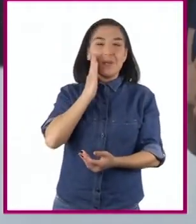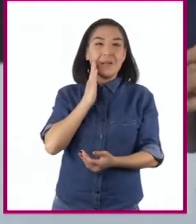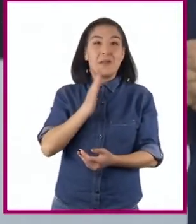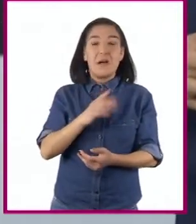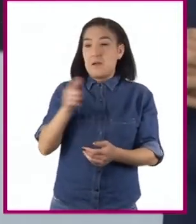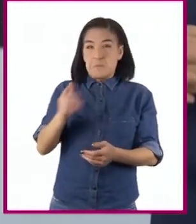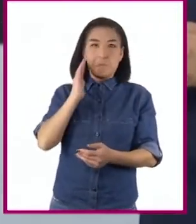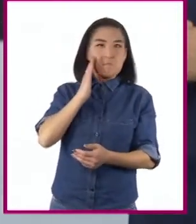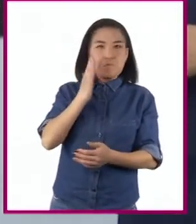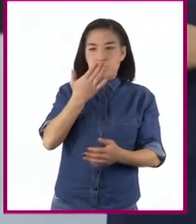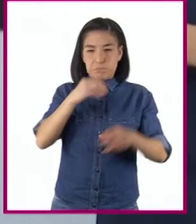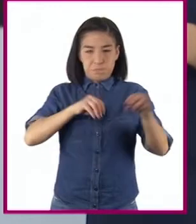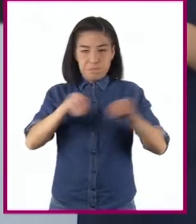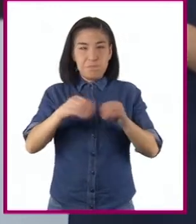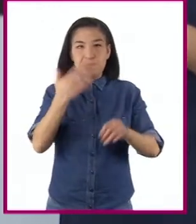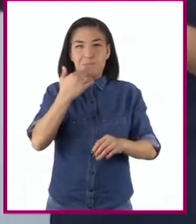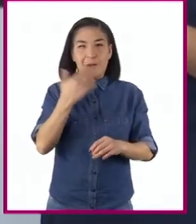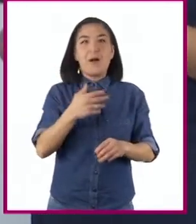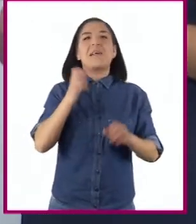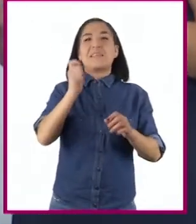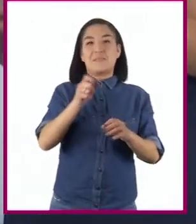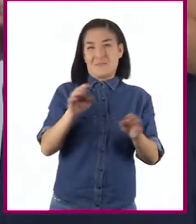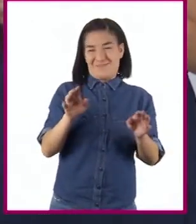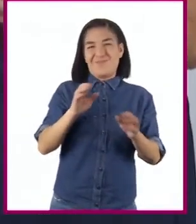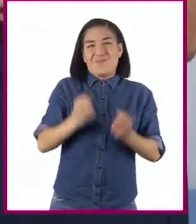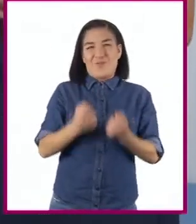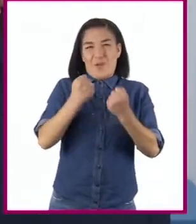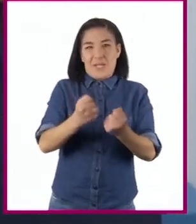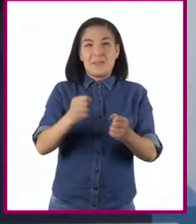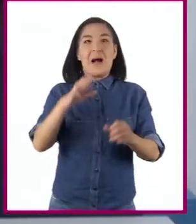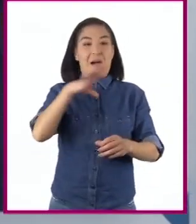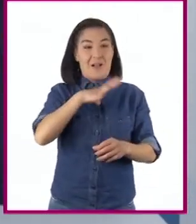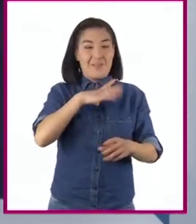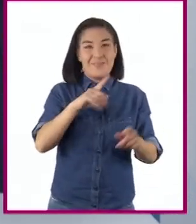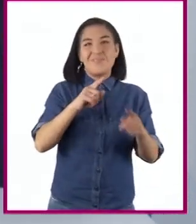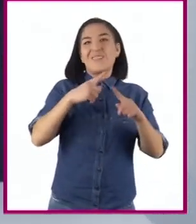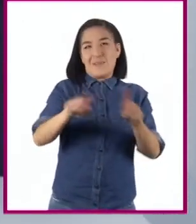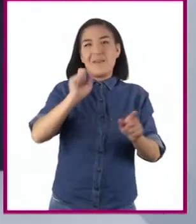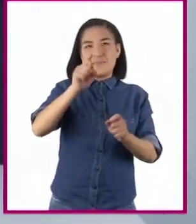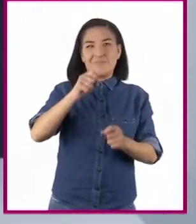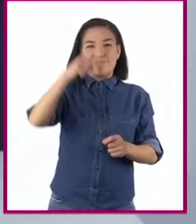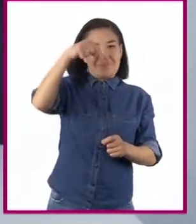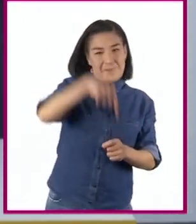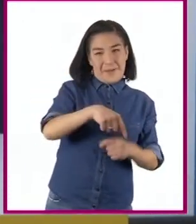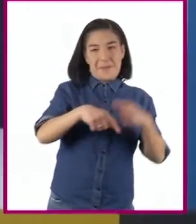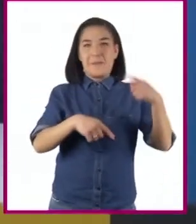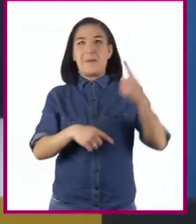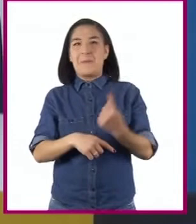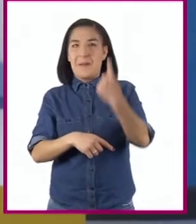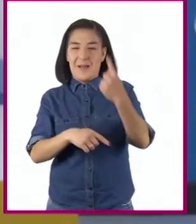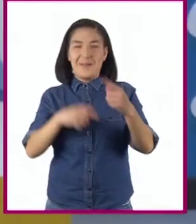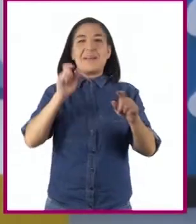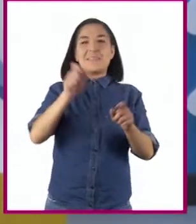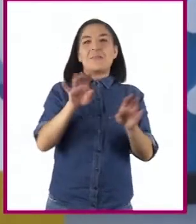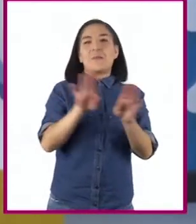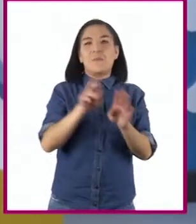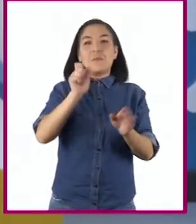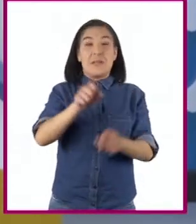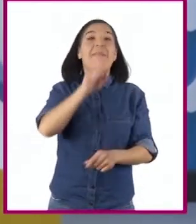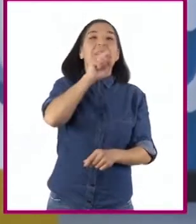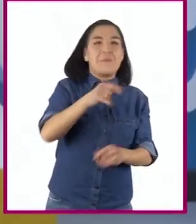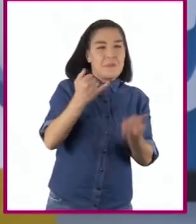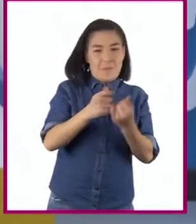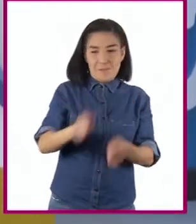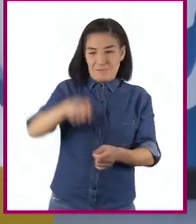se movía, a pesar de que las fuerzas se encontraban todas en diferentes direcciones. No como la tensión y el peso en el yo-yo,